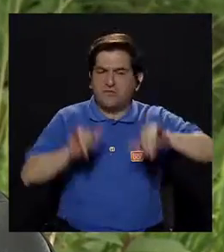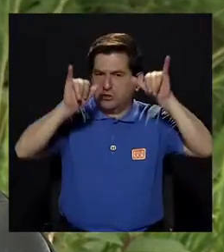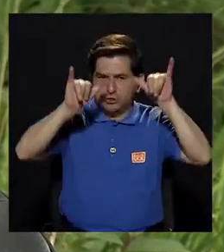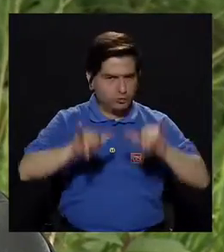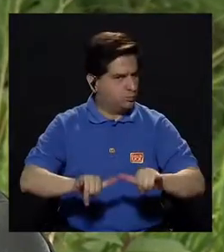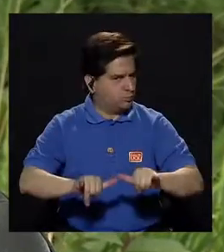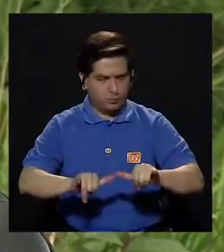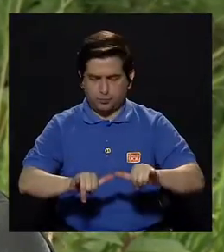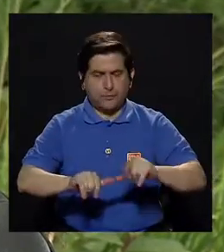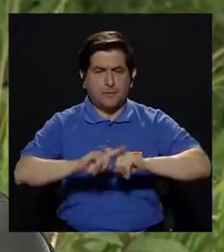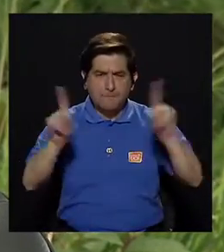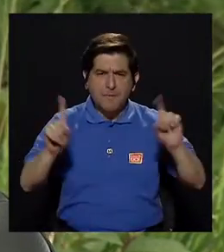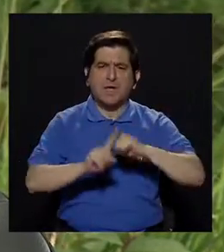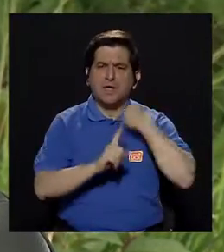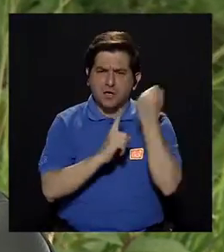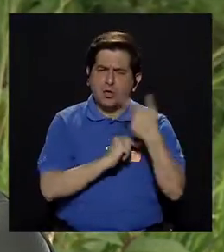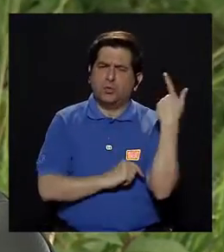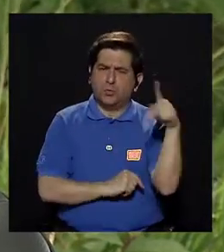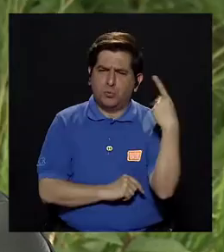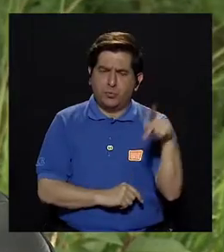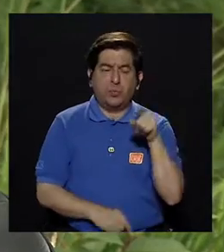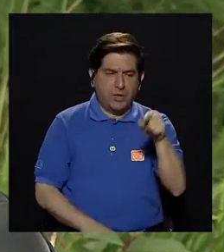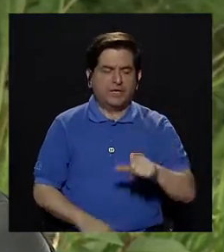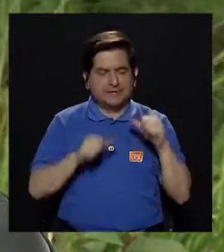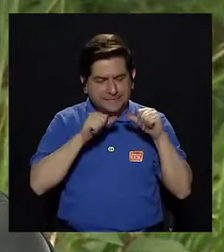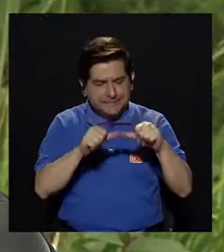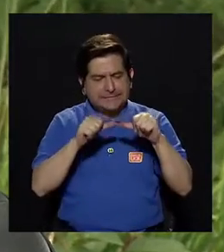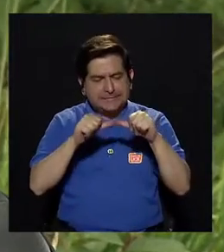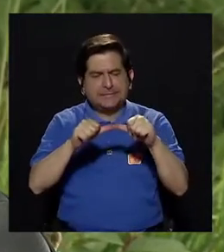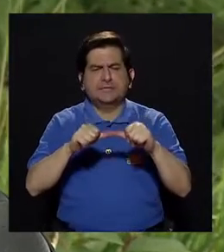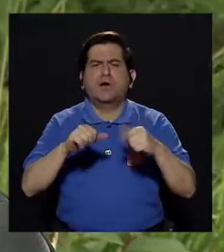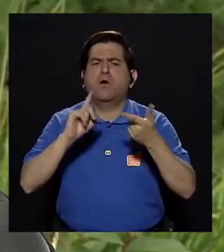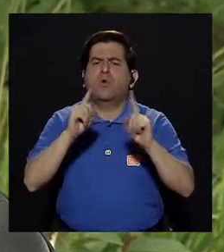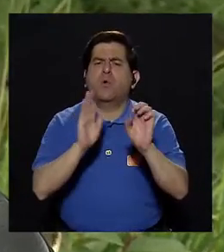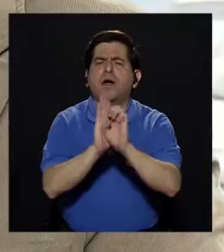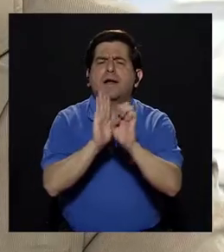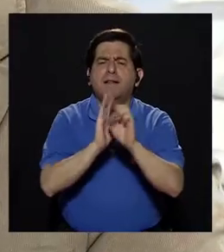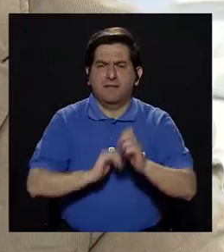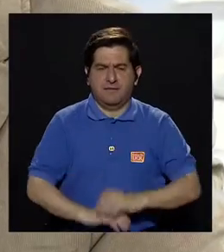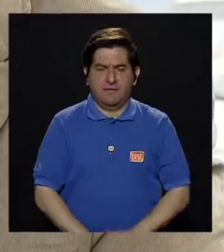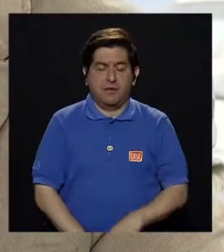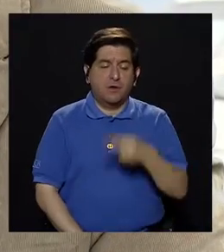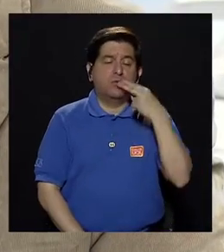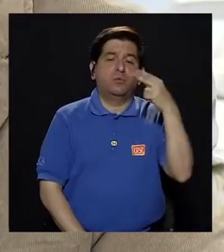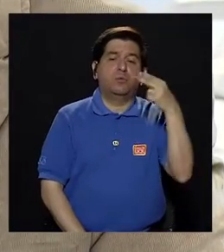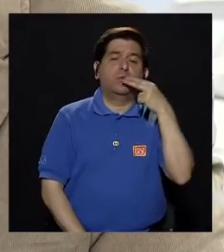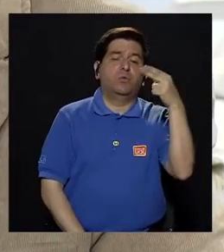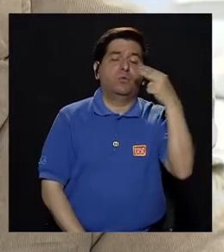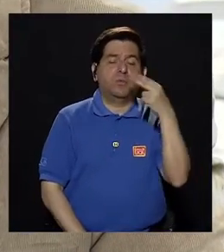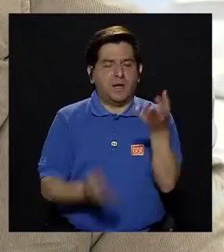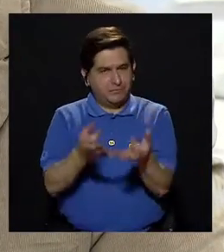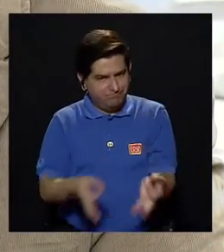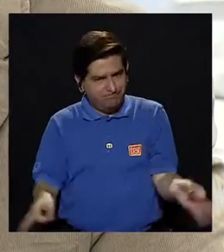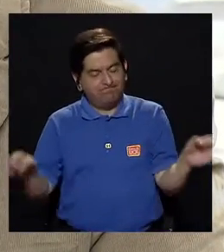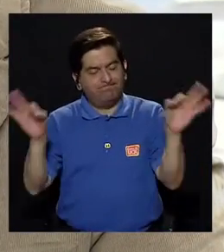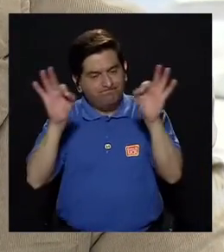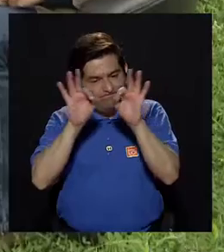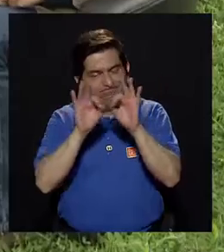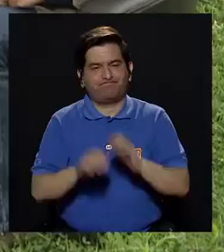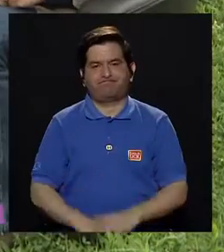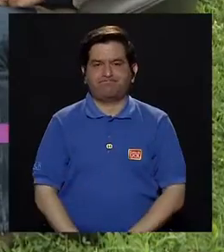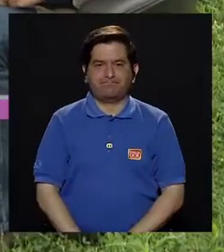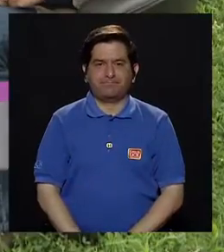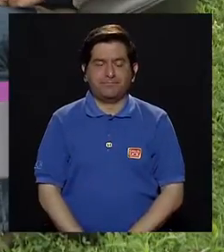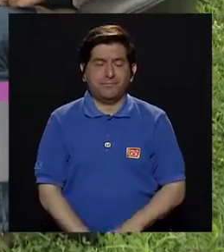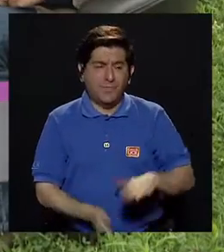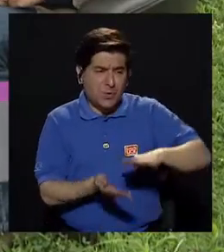queda, pero sí hay factores de riesgo que hacen que sea persistente. ¿Cómo cuáles, por ejemplo? El fumado es súper importante, ¿verdad? Porque